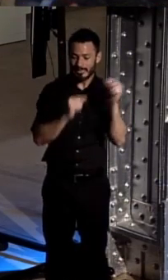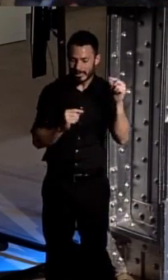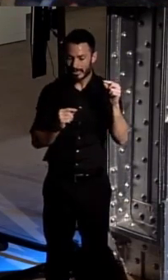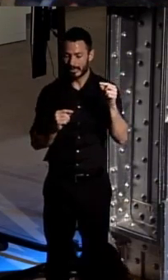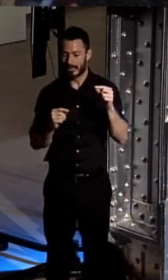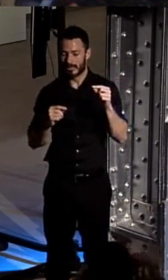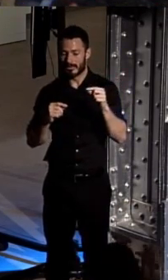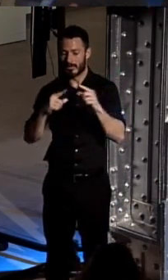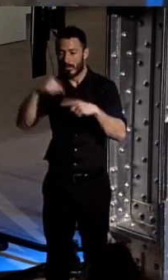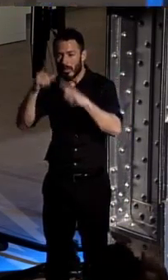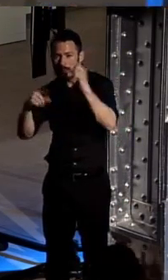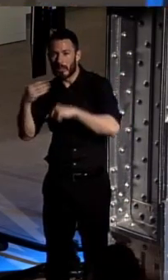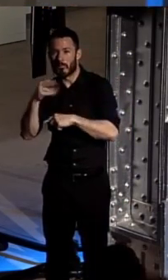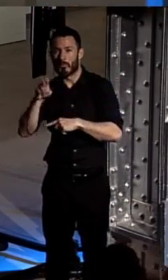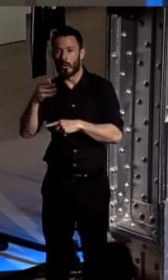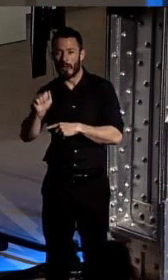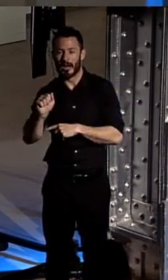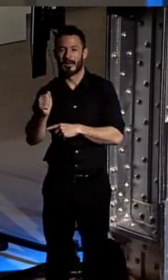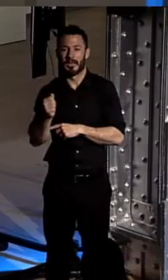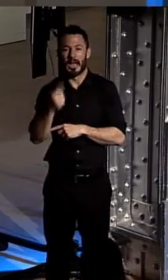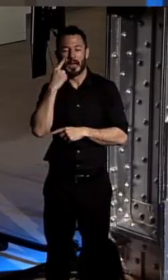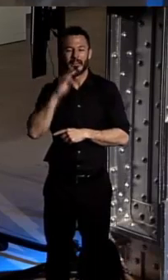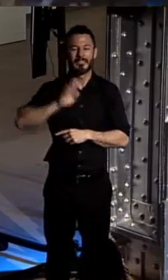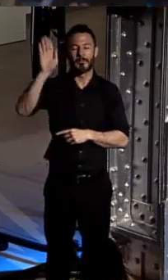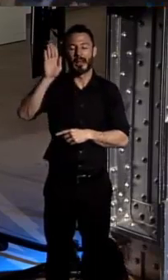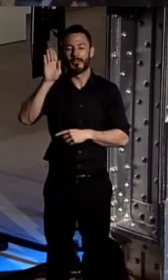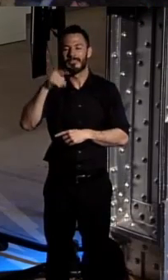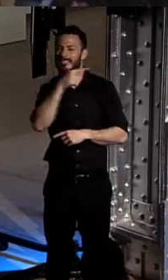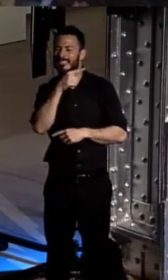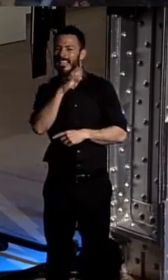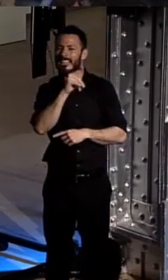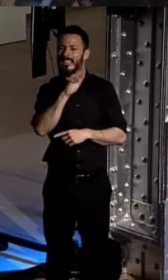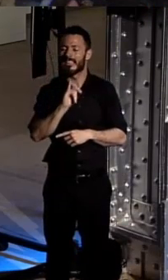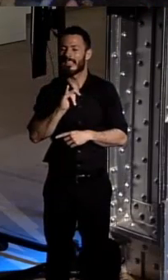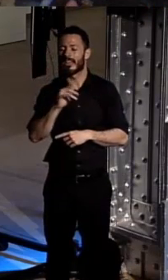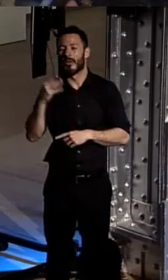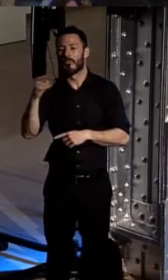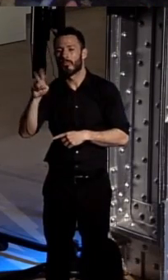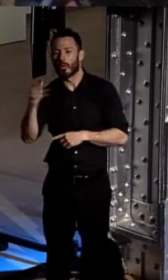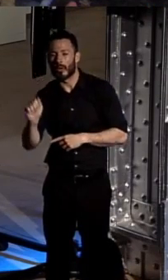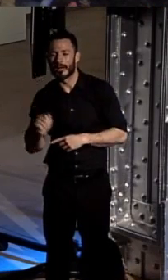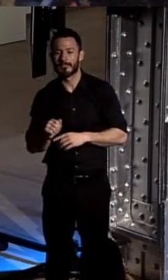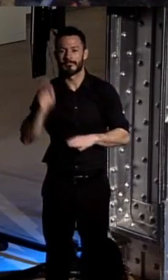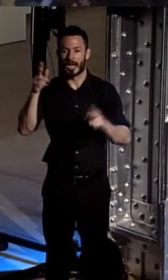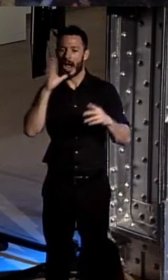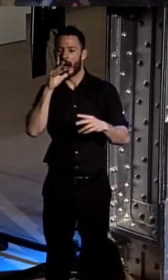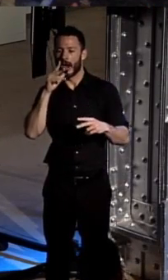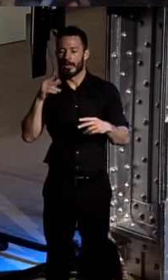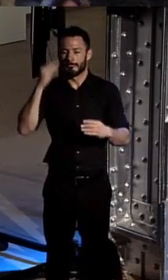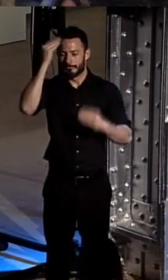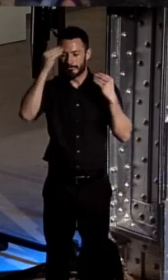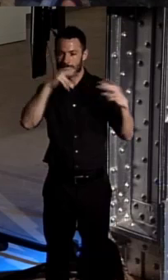o Buba. Y yo quiero que levanten la mano los que piensan que este es Buba. Levanten la mano. Y mírense.